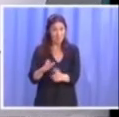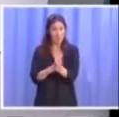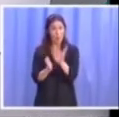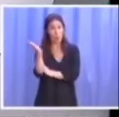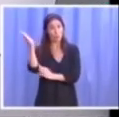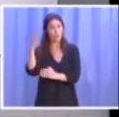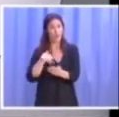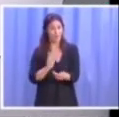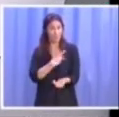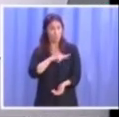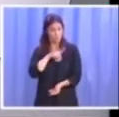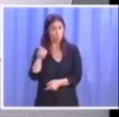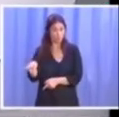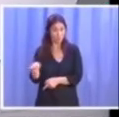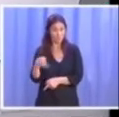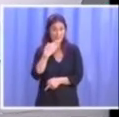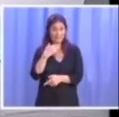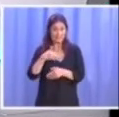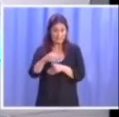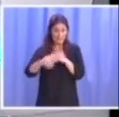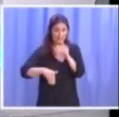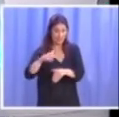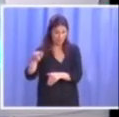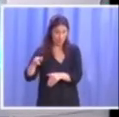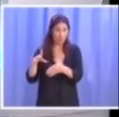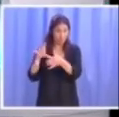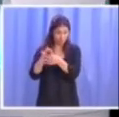ultraderecha de Vox si se diera en estas próximas elecciones,